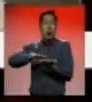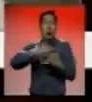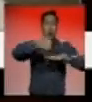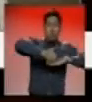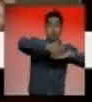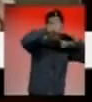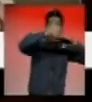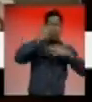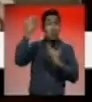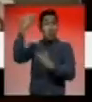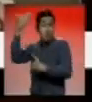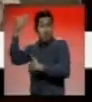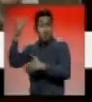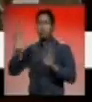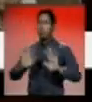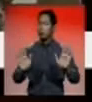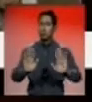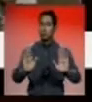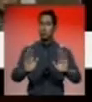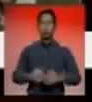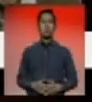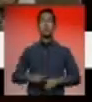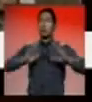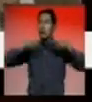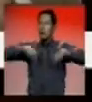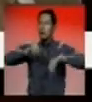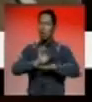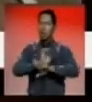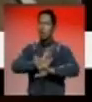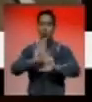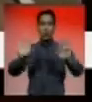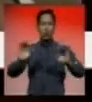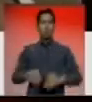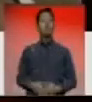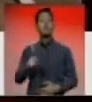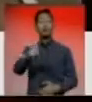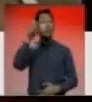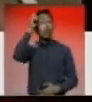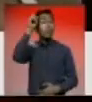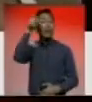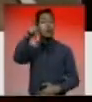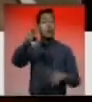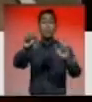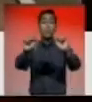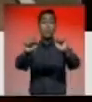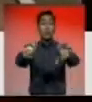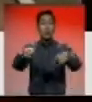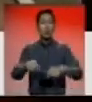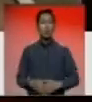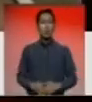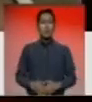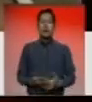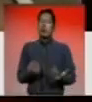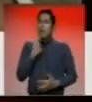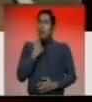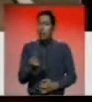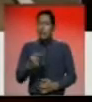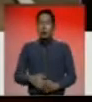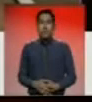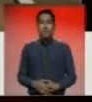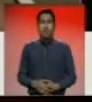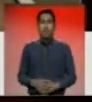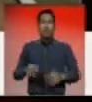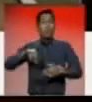público y el interés privado que se lo vivió este país qué opina usted de un criterio que lo manifestó el señor canciller